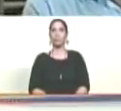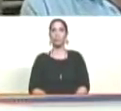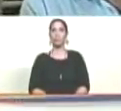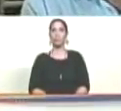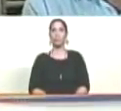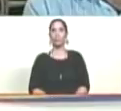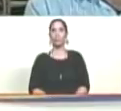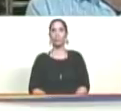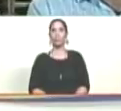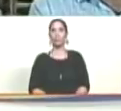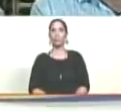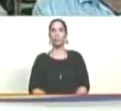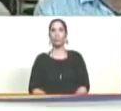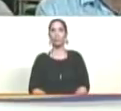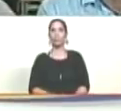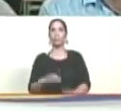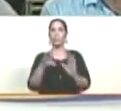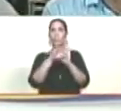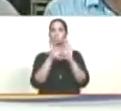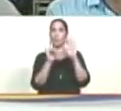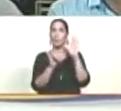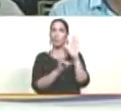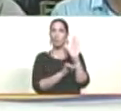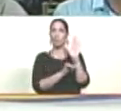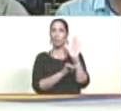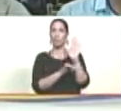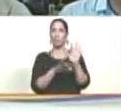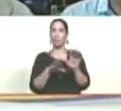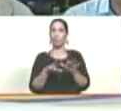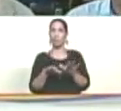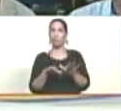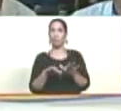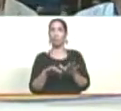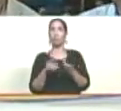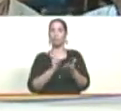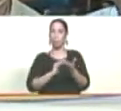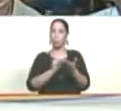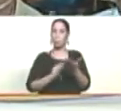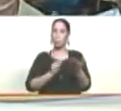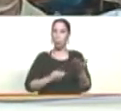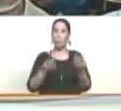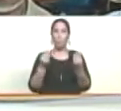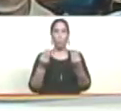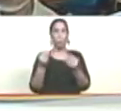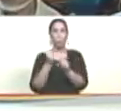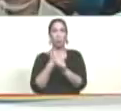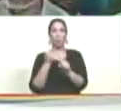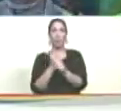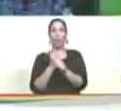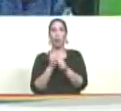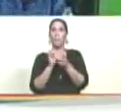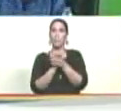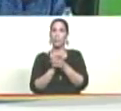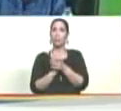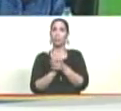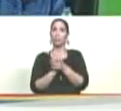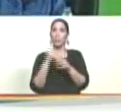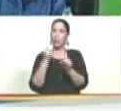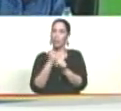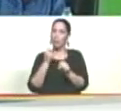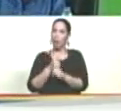Ahí el papel de la constituyente es vital. Y esto amerita mucho trabajo, compañeros. Trabajo